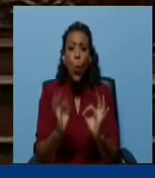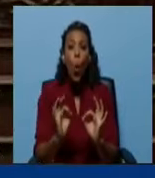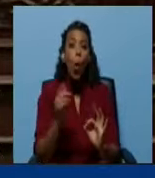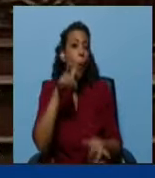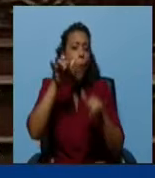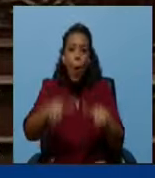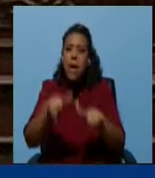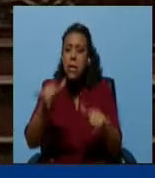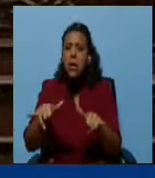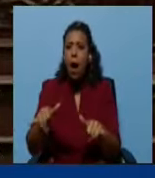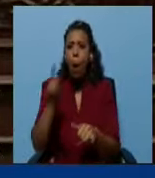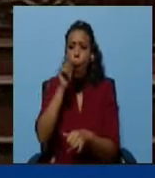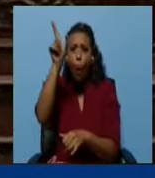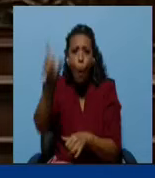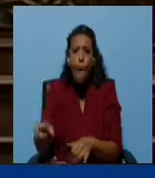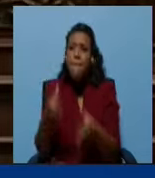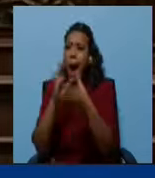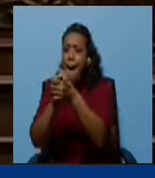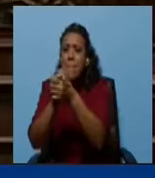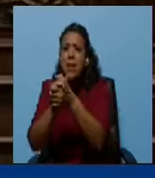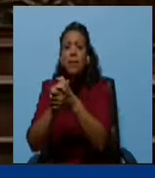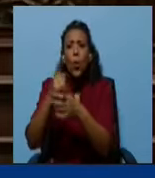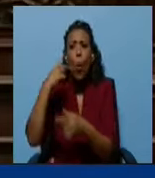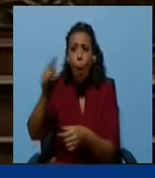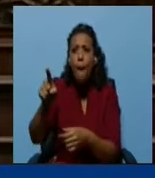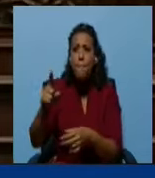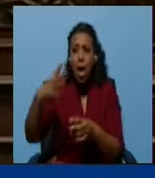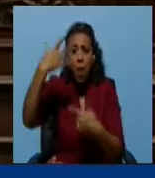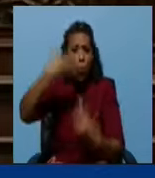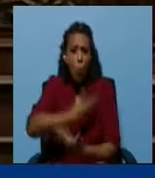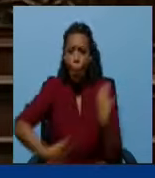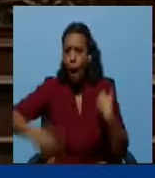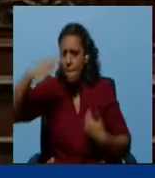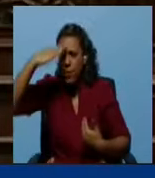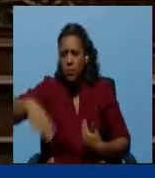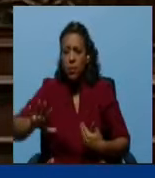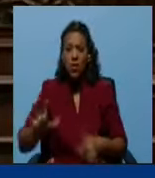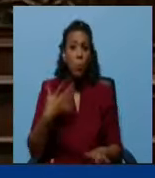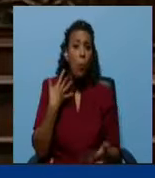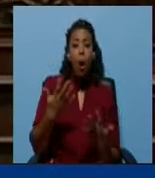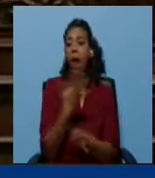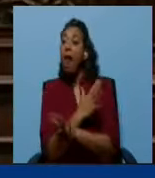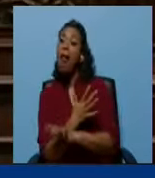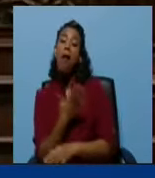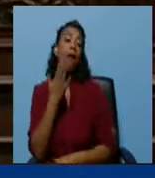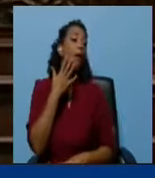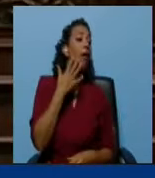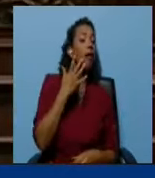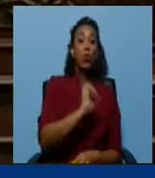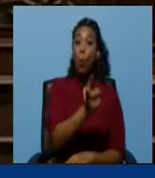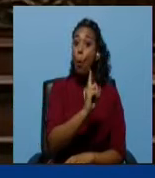dijera el señor Guerrero, porque aquí no estamos jugando carrito.